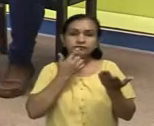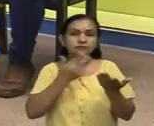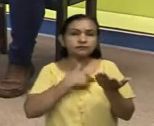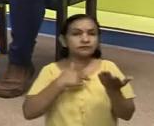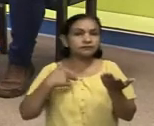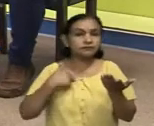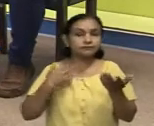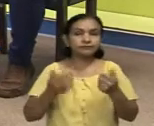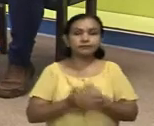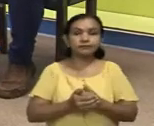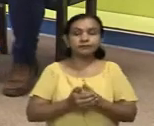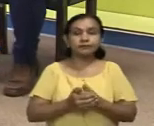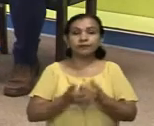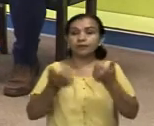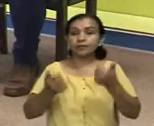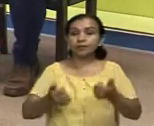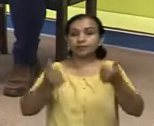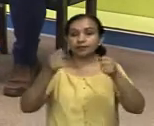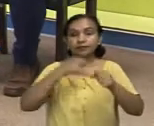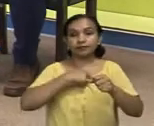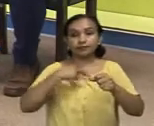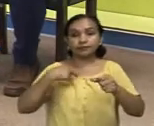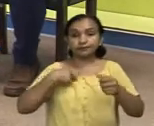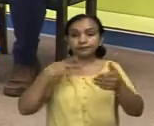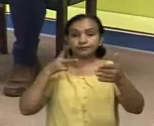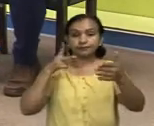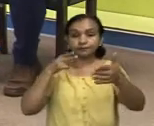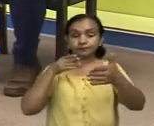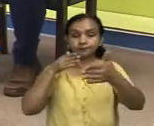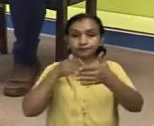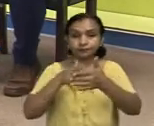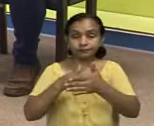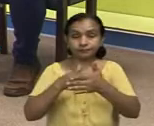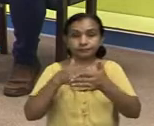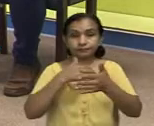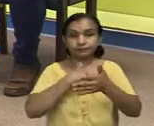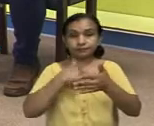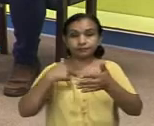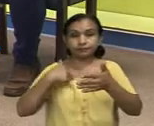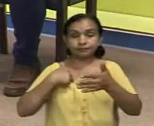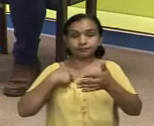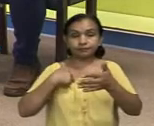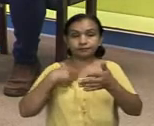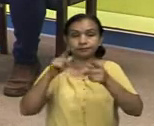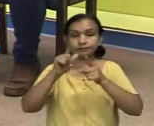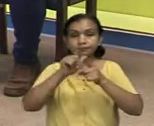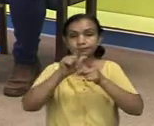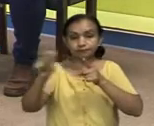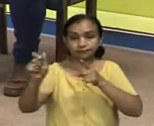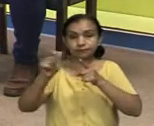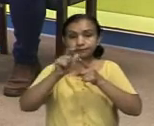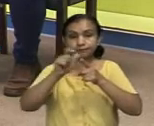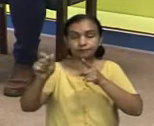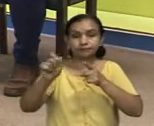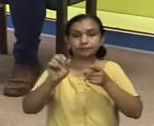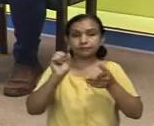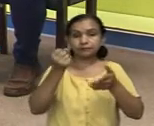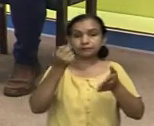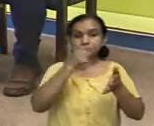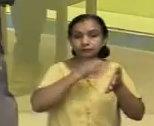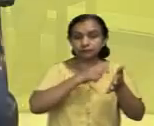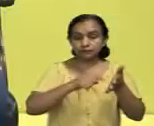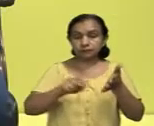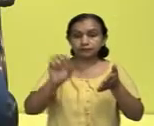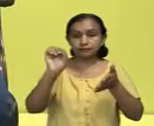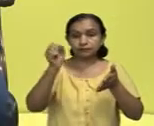lo que hemos acortado los ciclos de fumigación. Antes estábamos realizando ciclos de forma mensual, ahora lo hemos acortado hasta semanal o hasta cada